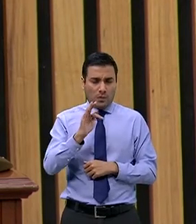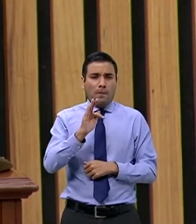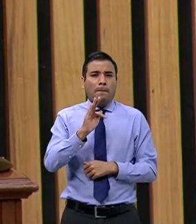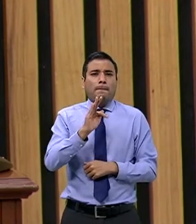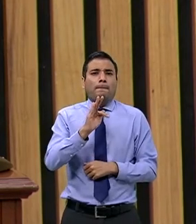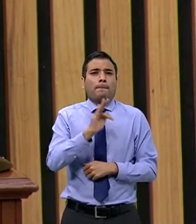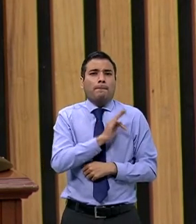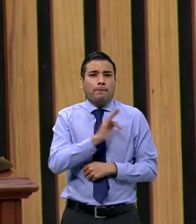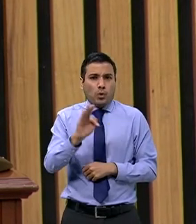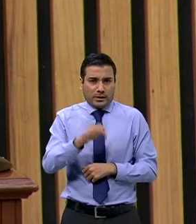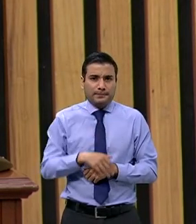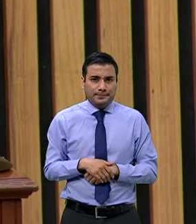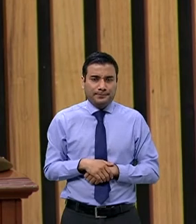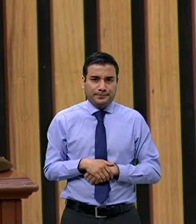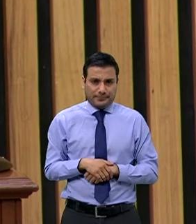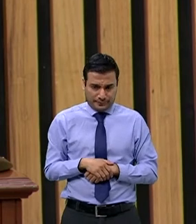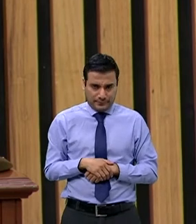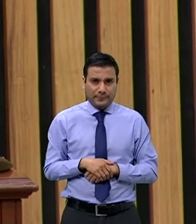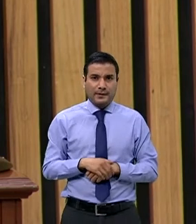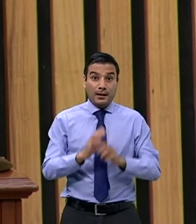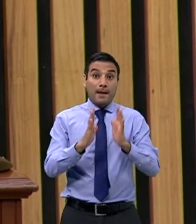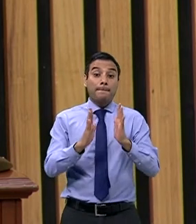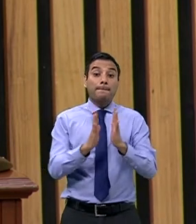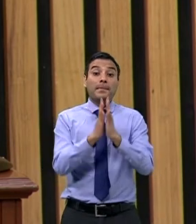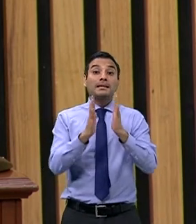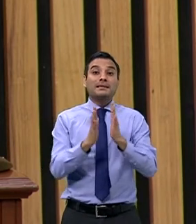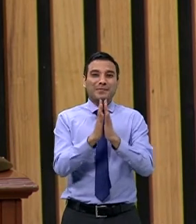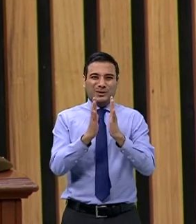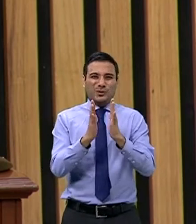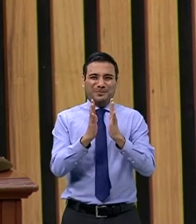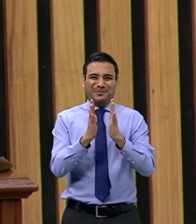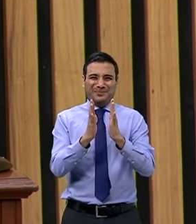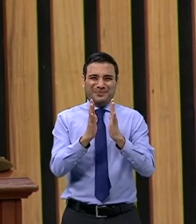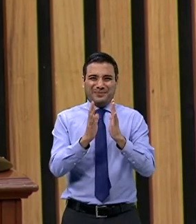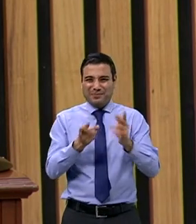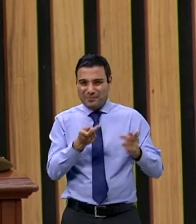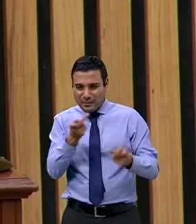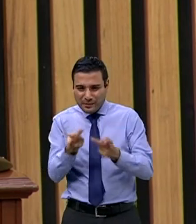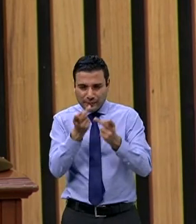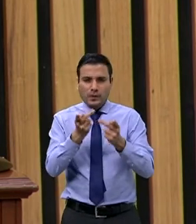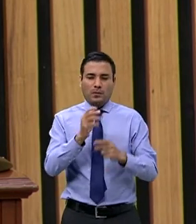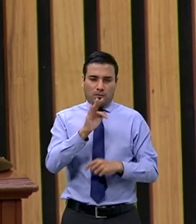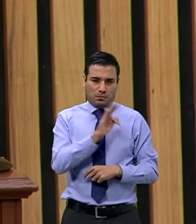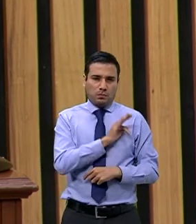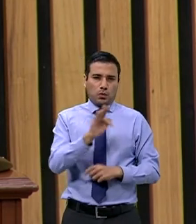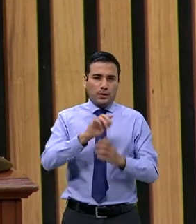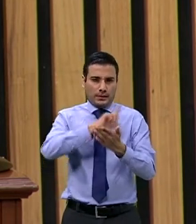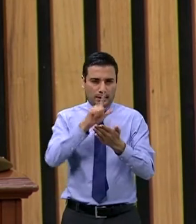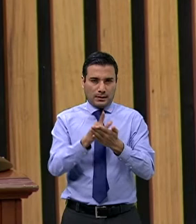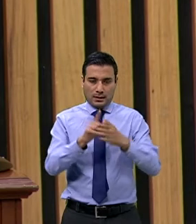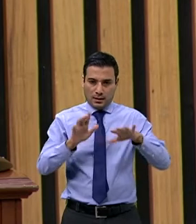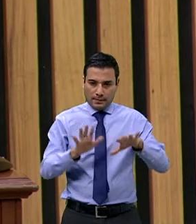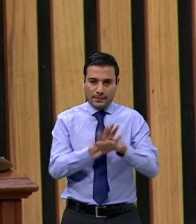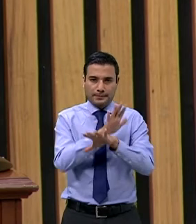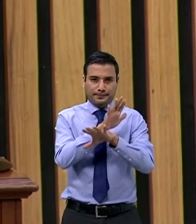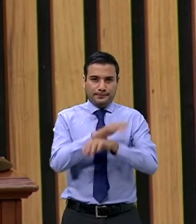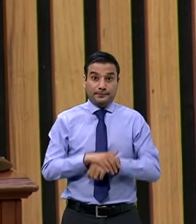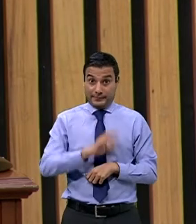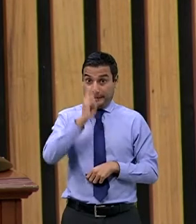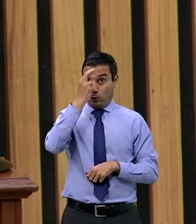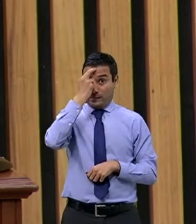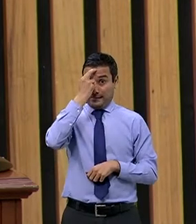este importante mecanismo de participación que también hay que decirlo es la primera vez que se ejerce